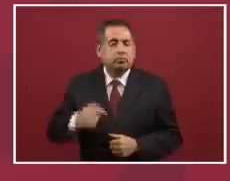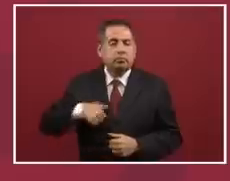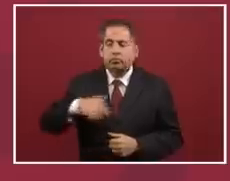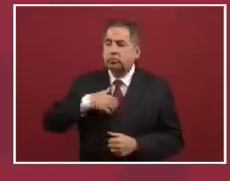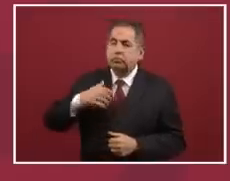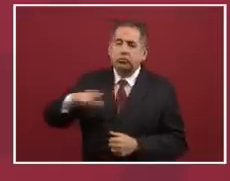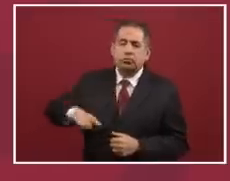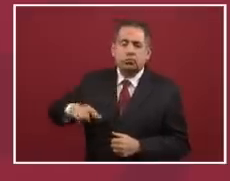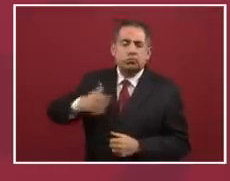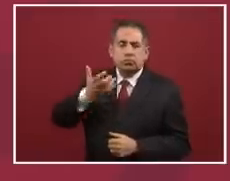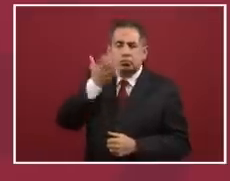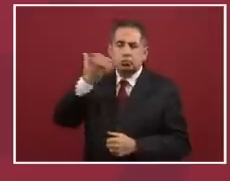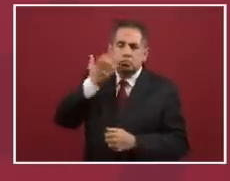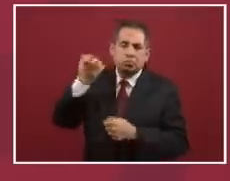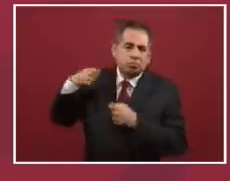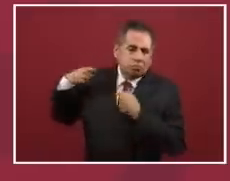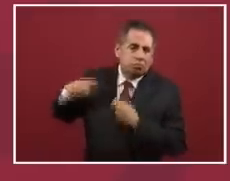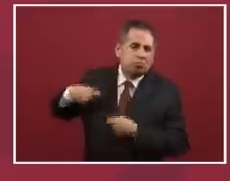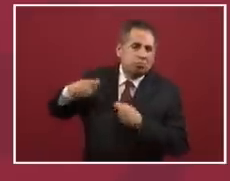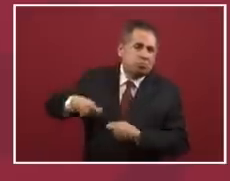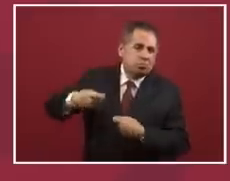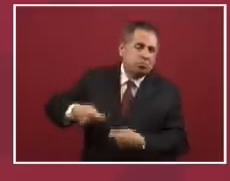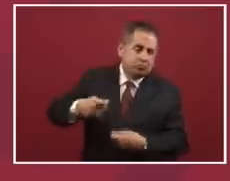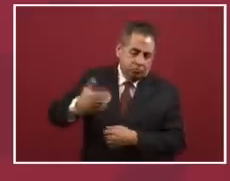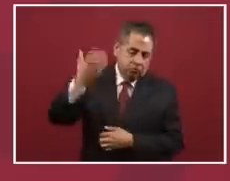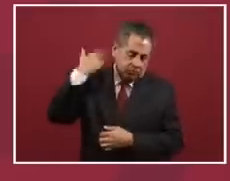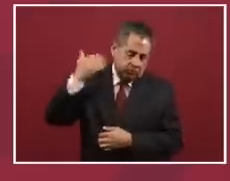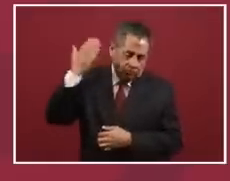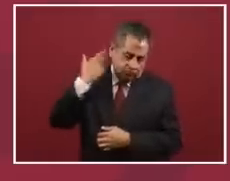gobierno en donde